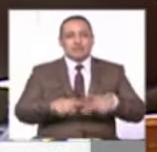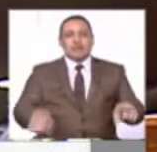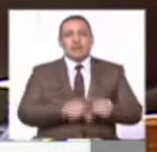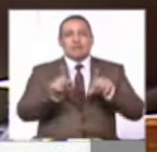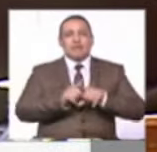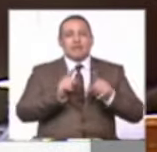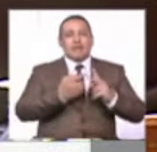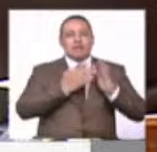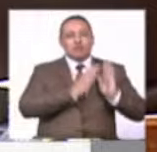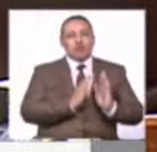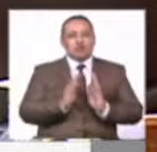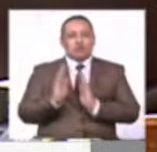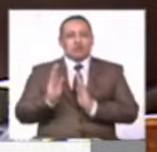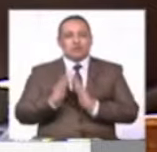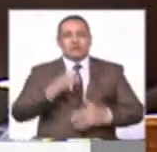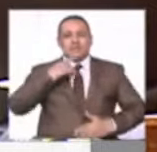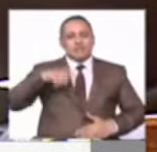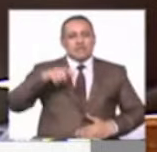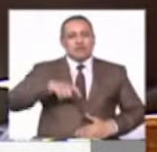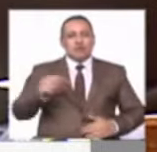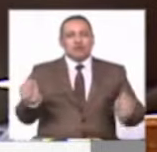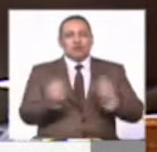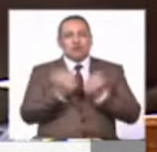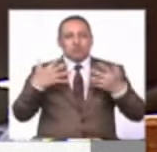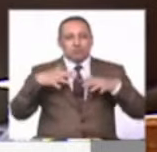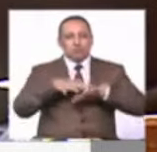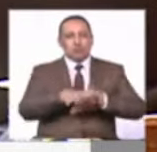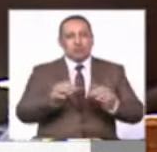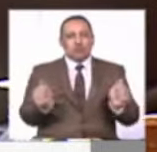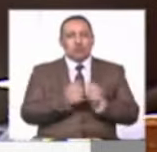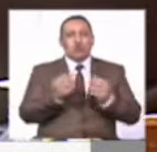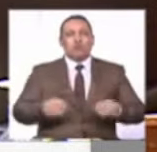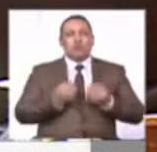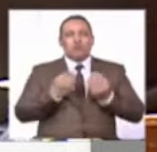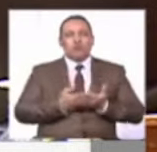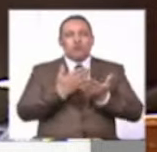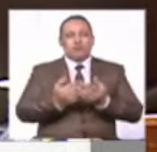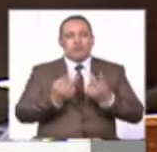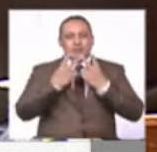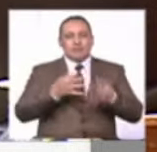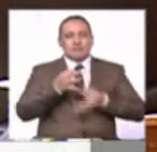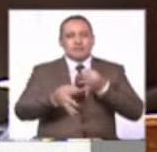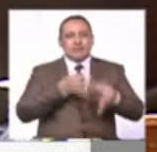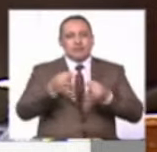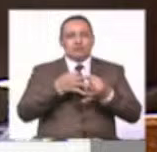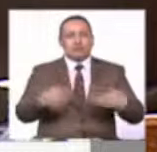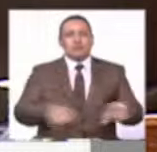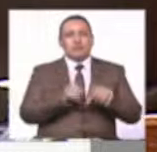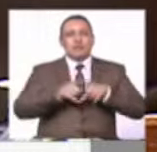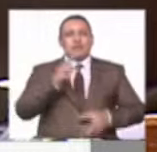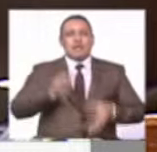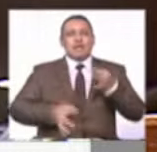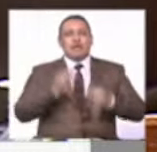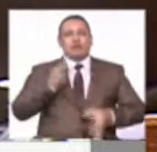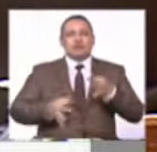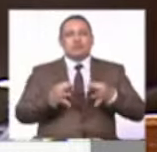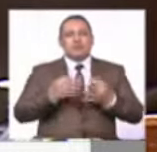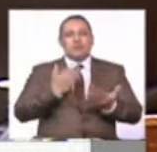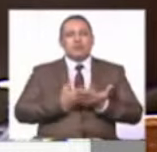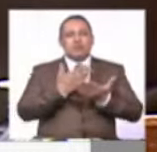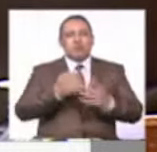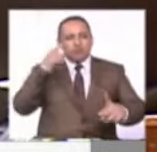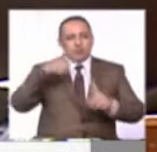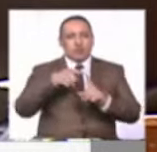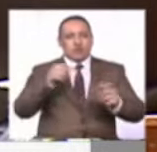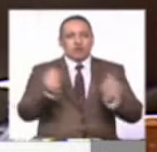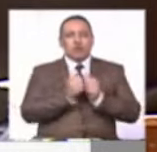el procedimiento respectivo de los aforados según las informaciones advertidas en la audiencia a propósito